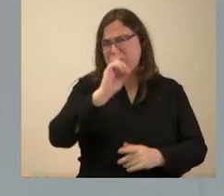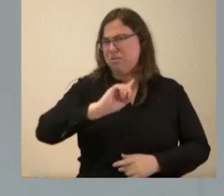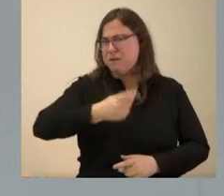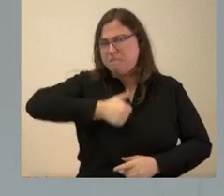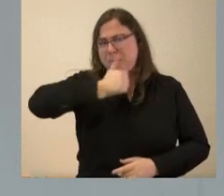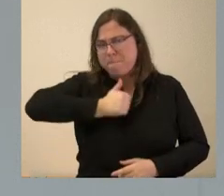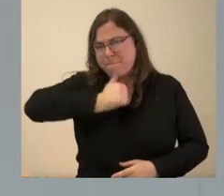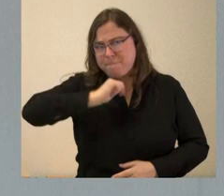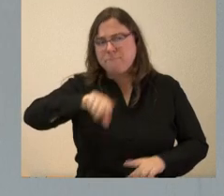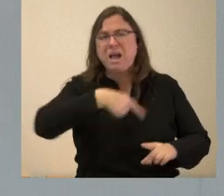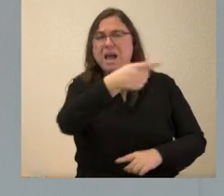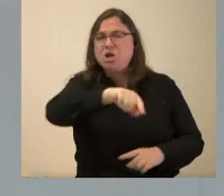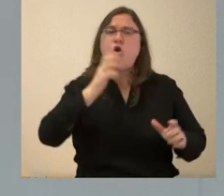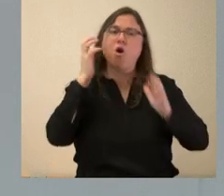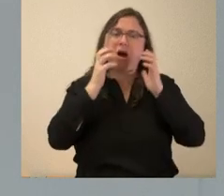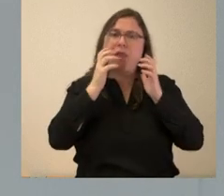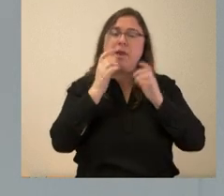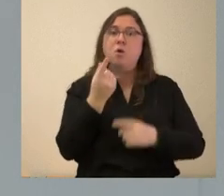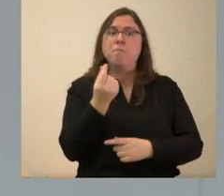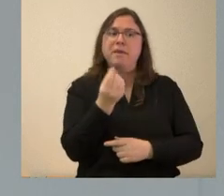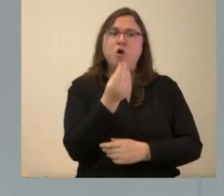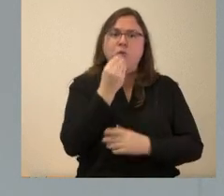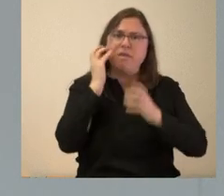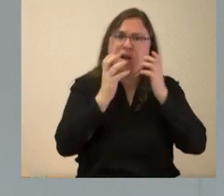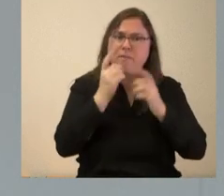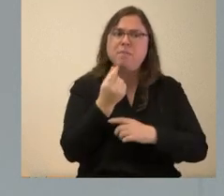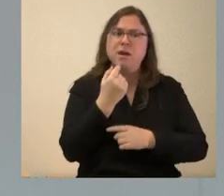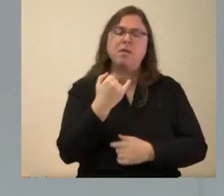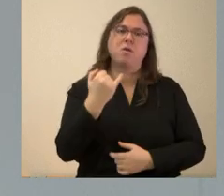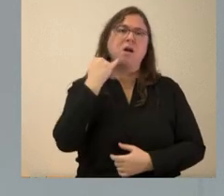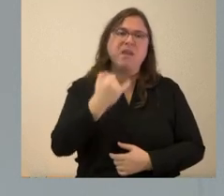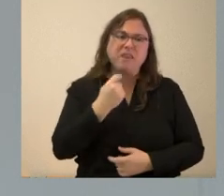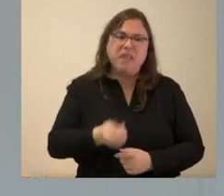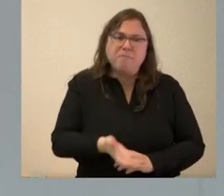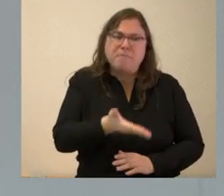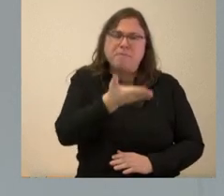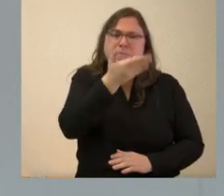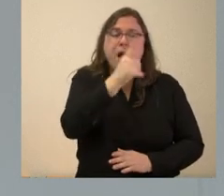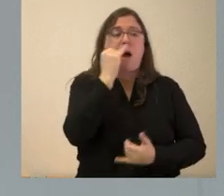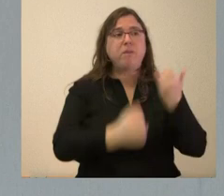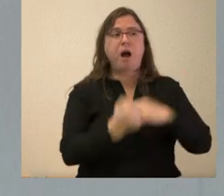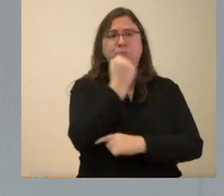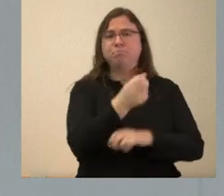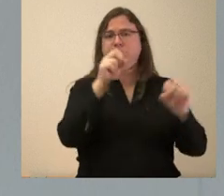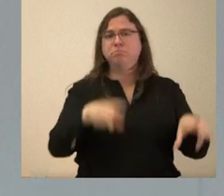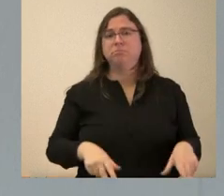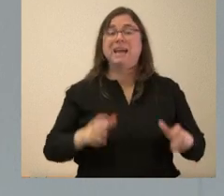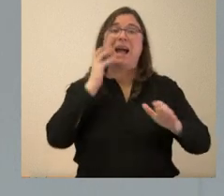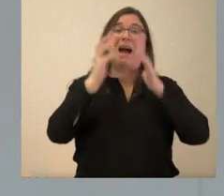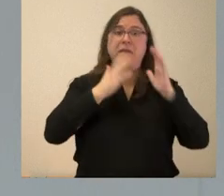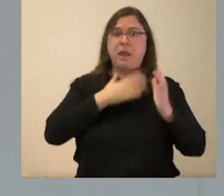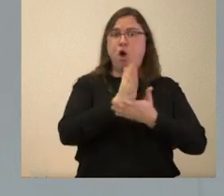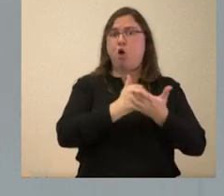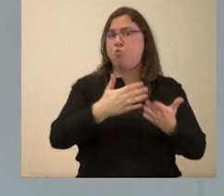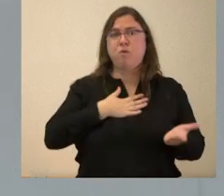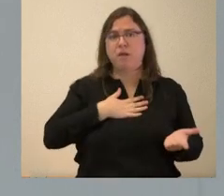más han soportado el incremento del valor de los piensos el coste de la energía pues lógicamente es absolutamente Injusto pienso en sectores de la ganadería de nuestra comunidad